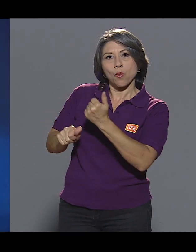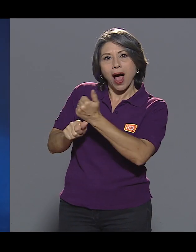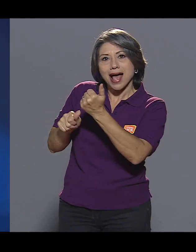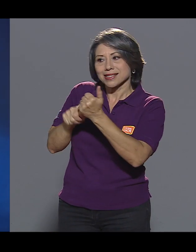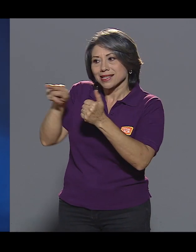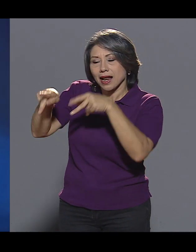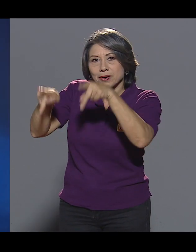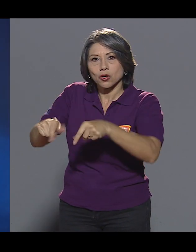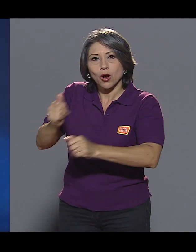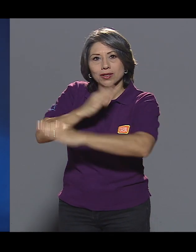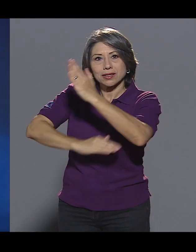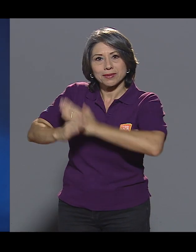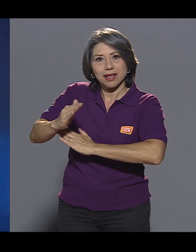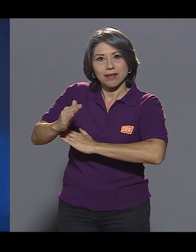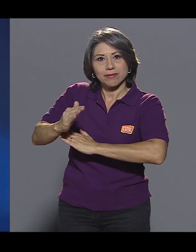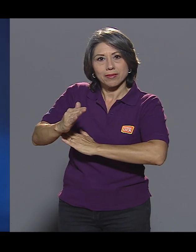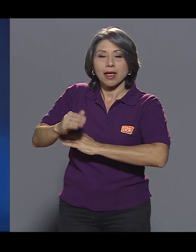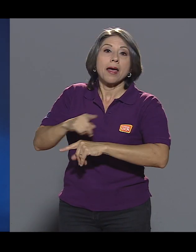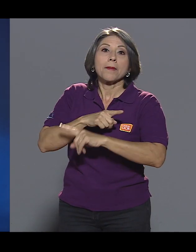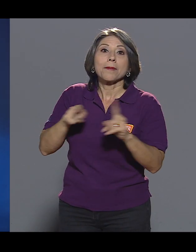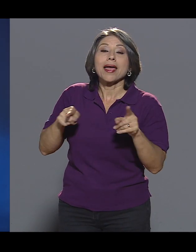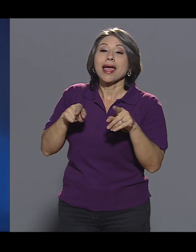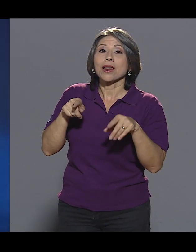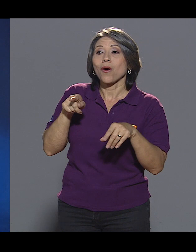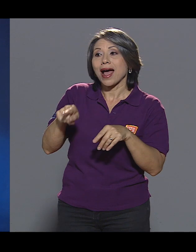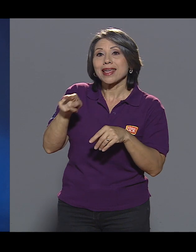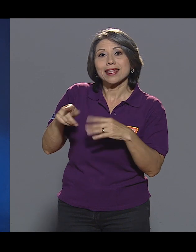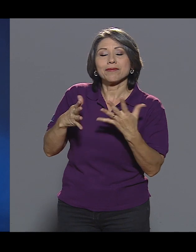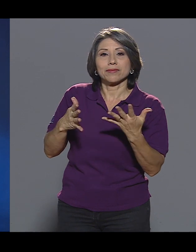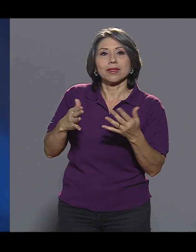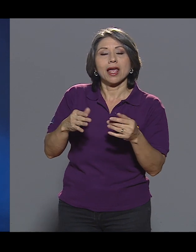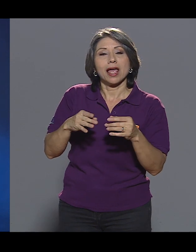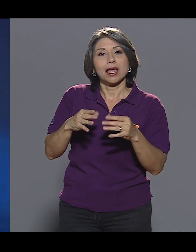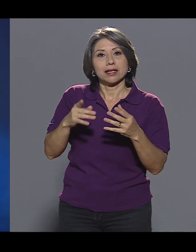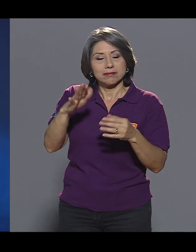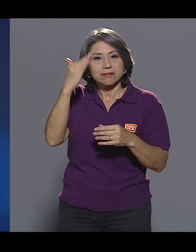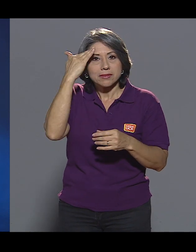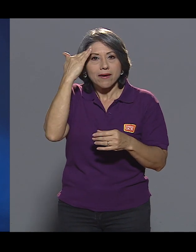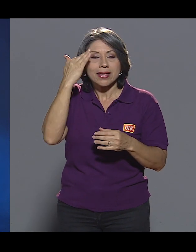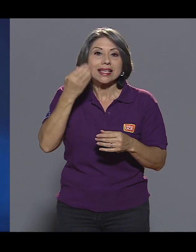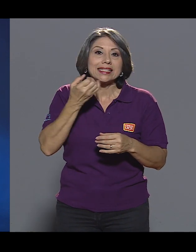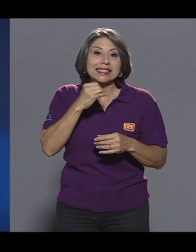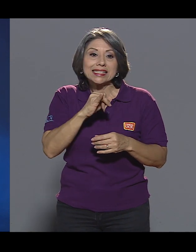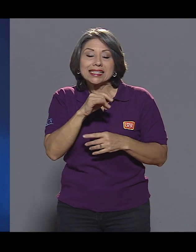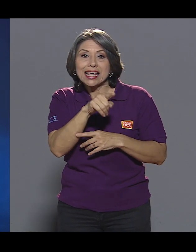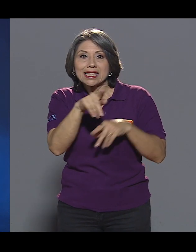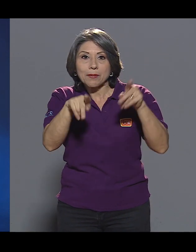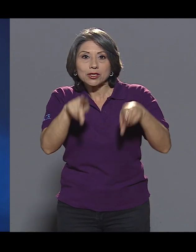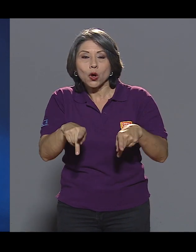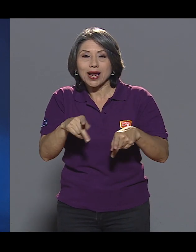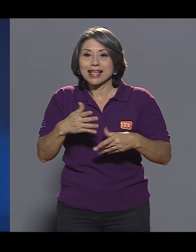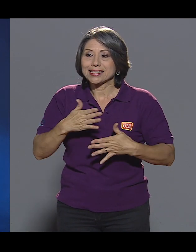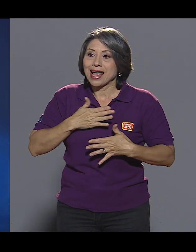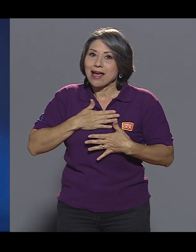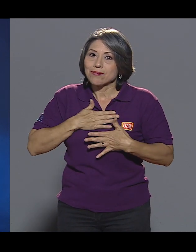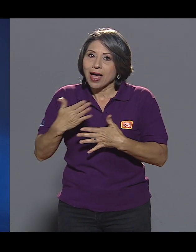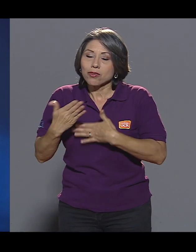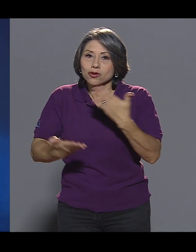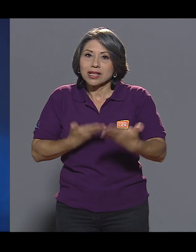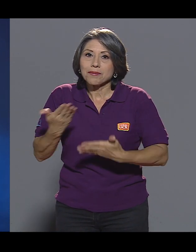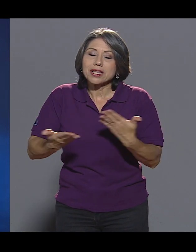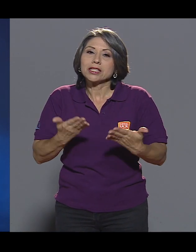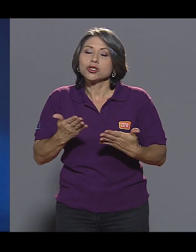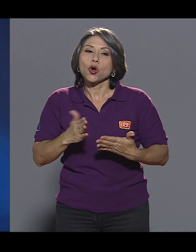asistente sexual, su sexualidad también está en juego, ¿verdad?, en lo que es cuando se está dando ese servicio. Sin